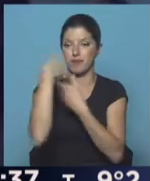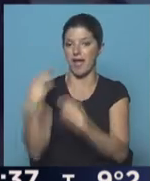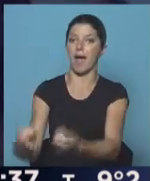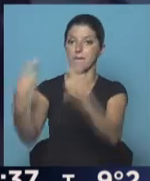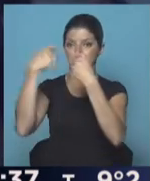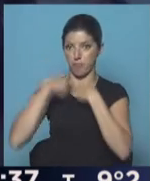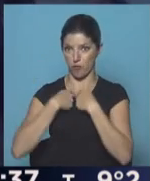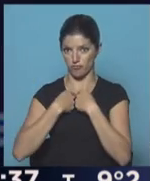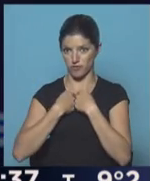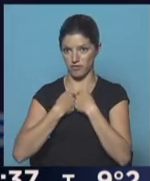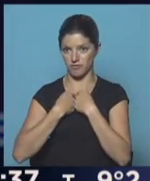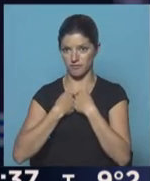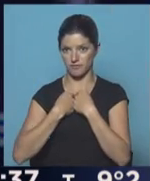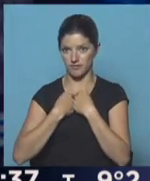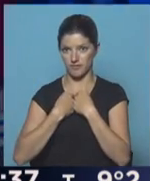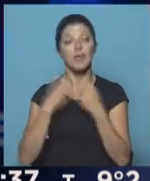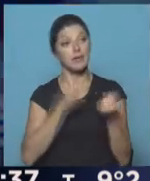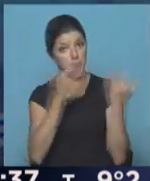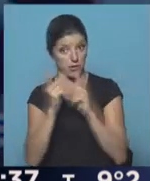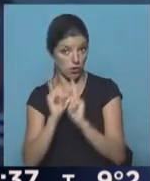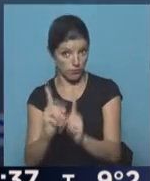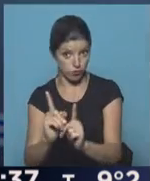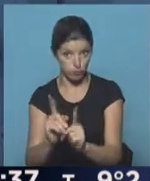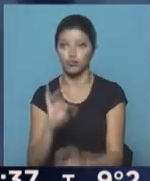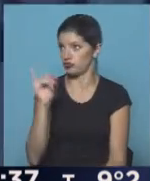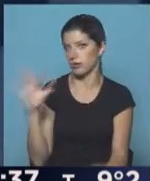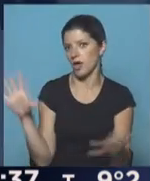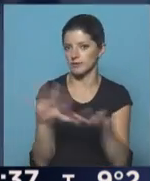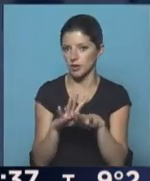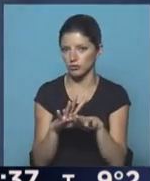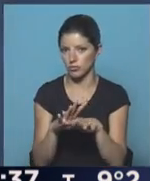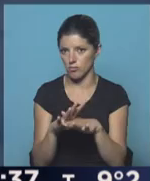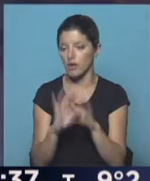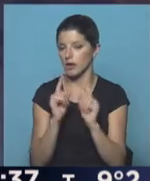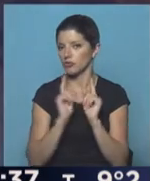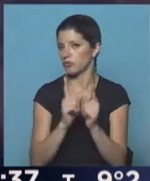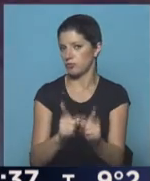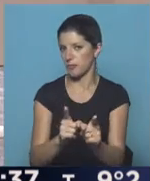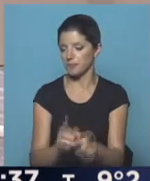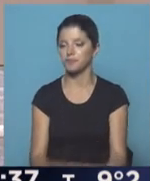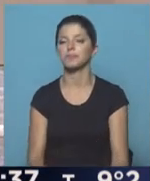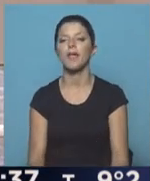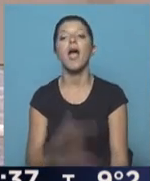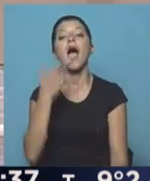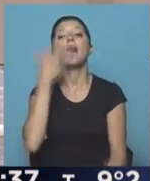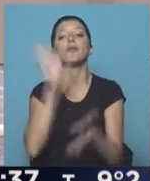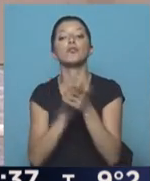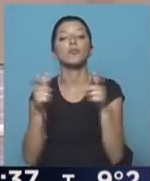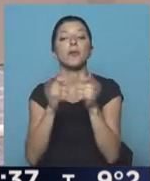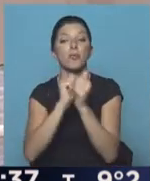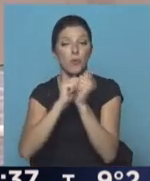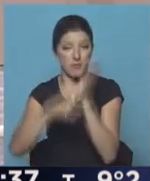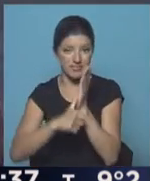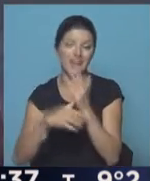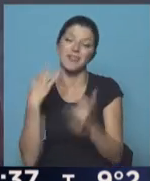público que tenemos nos acompañan bienvenido que se mantenga exactamente y que ese espacio esté ya está ganado hablando de documentar yo no puedo no decir mañana